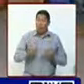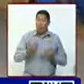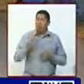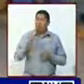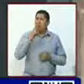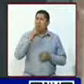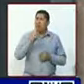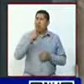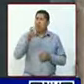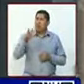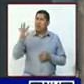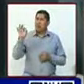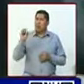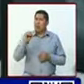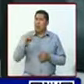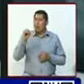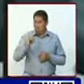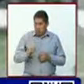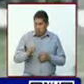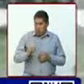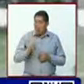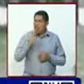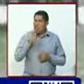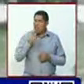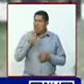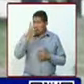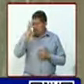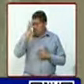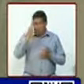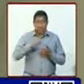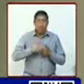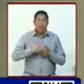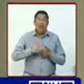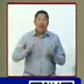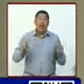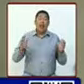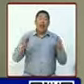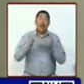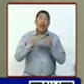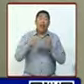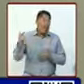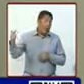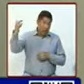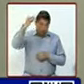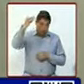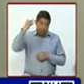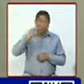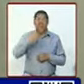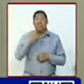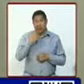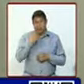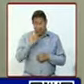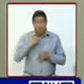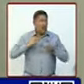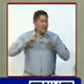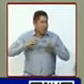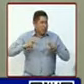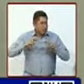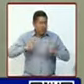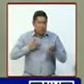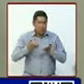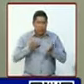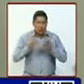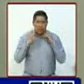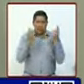un 139%. Las ciudades con más contagios son La Paz y El Alto. Según la jefa de la Unidad de Epidemiología e Investigación del